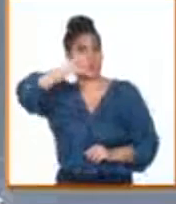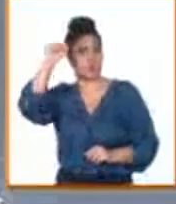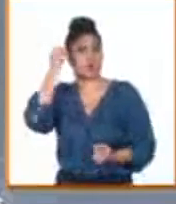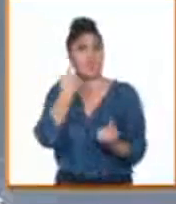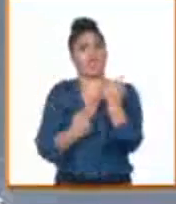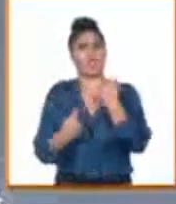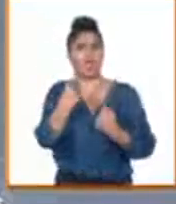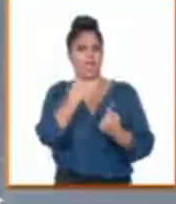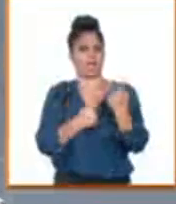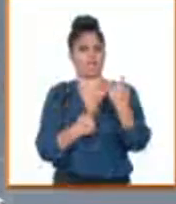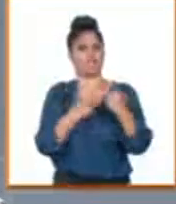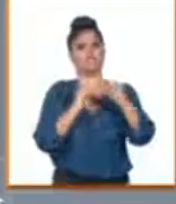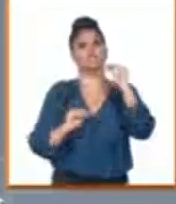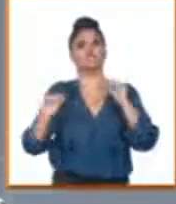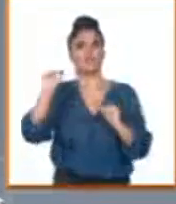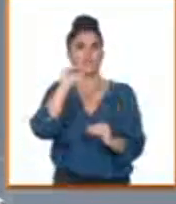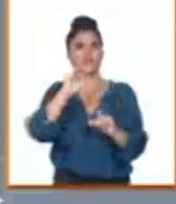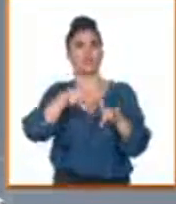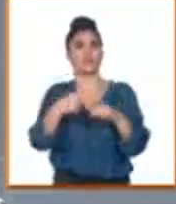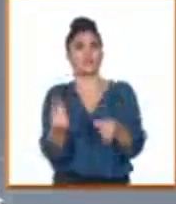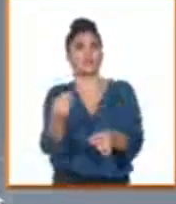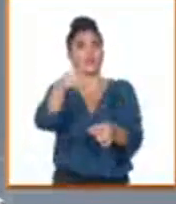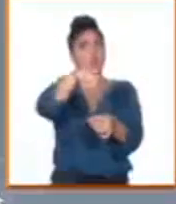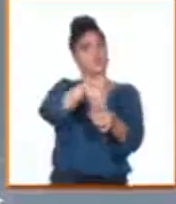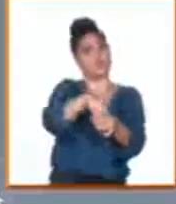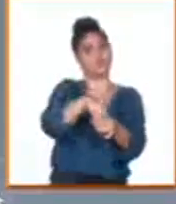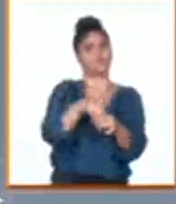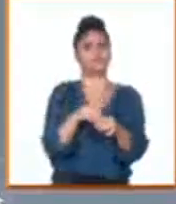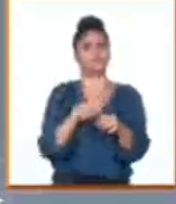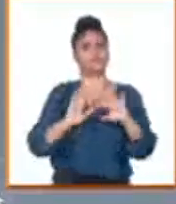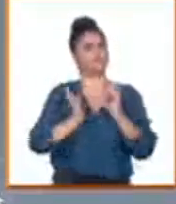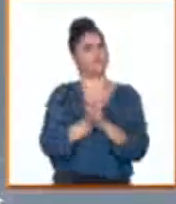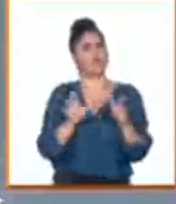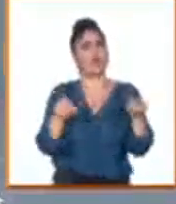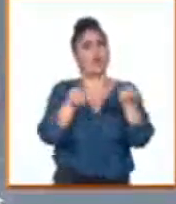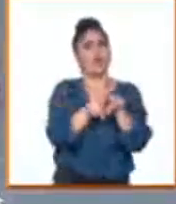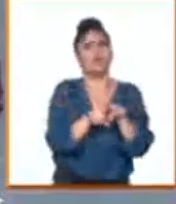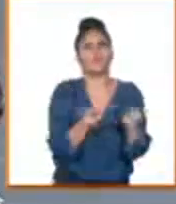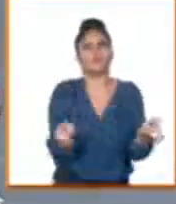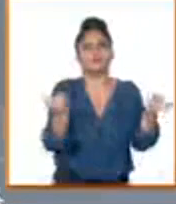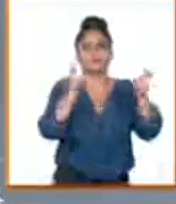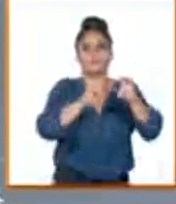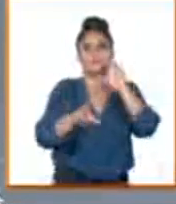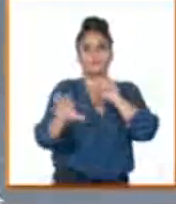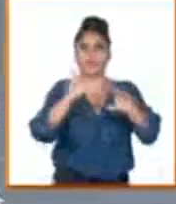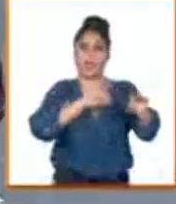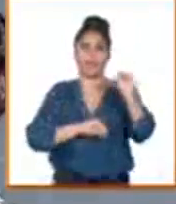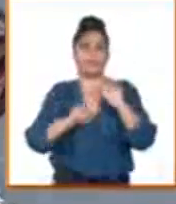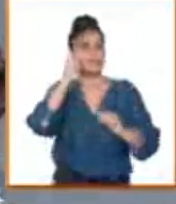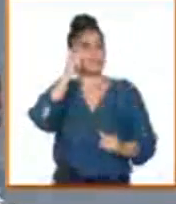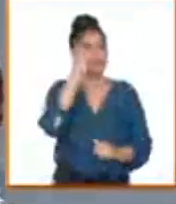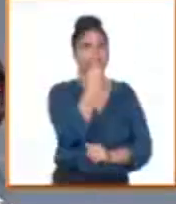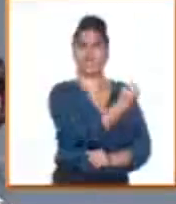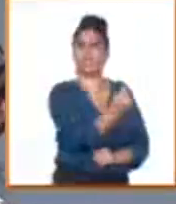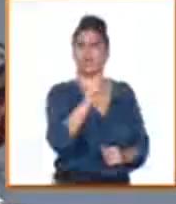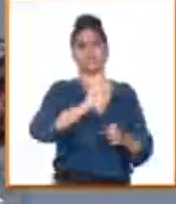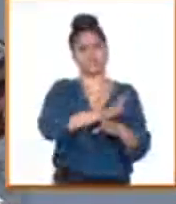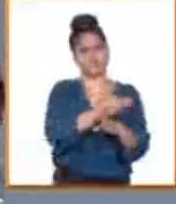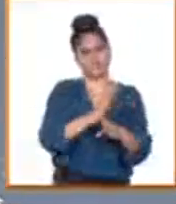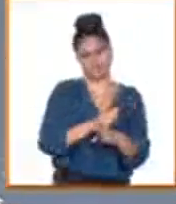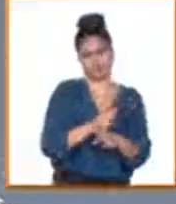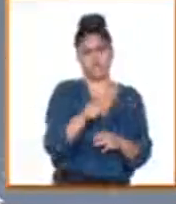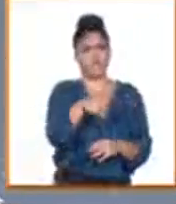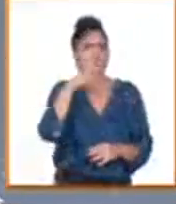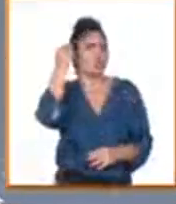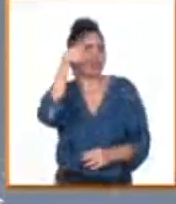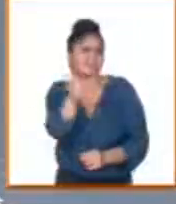superior, porque además se unió fuerza y no que por unirnos no fuera contradictorio, discutible y todo lo demás entre académicos, profesionales